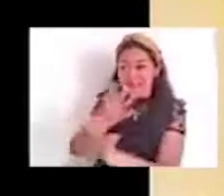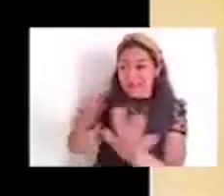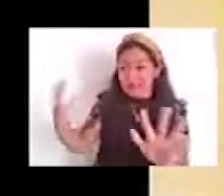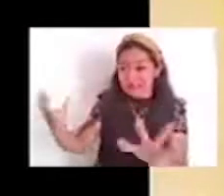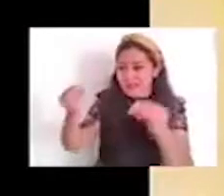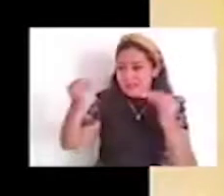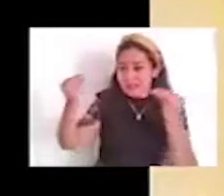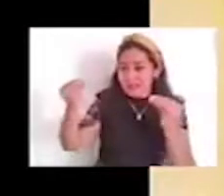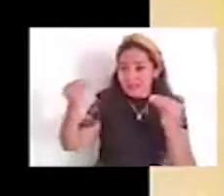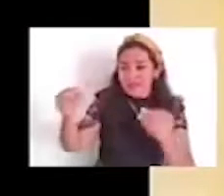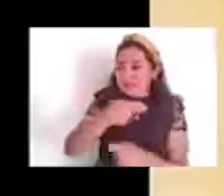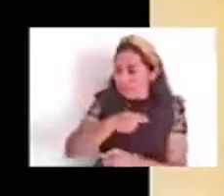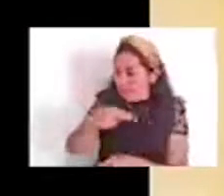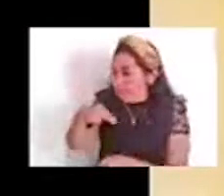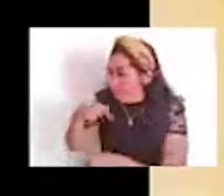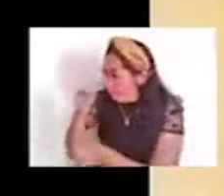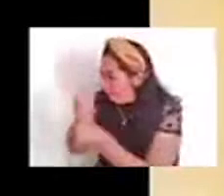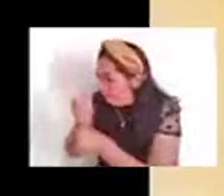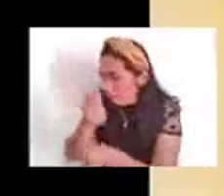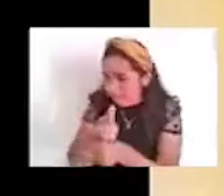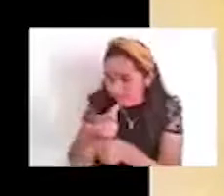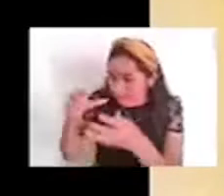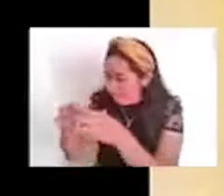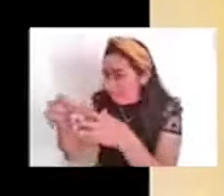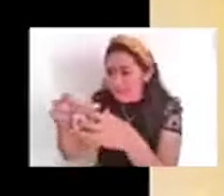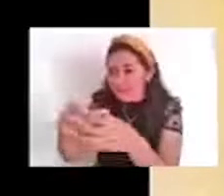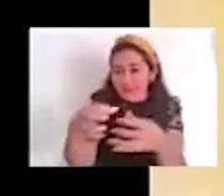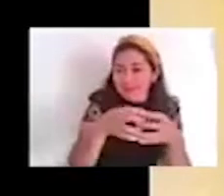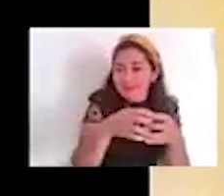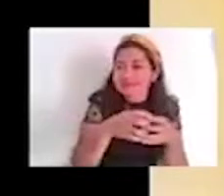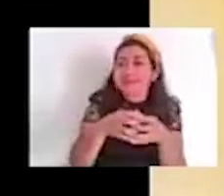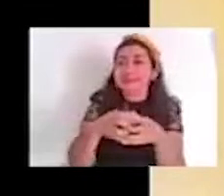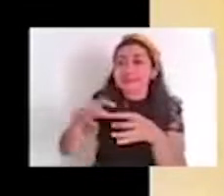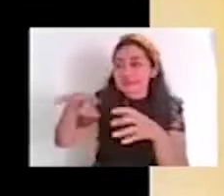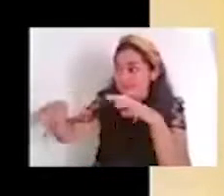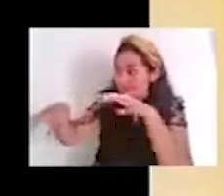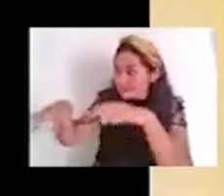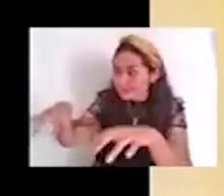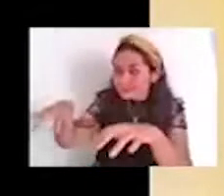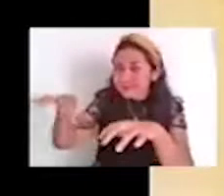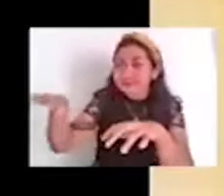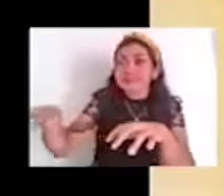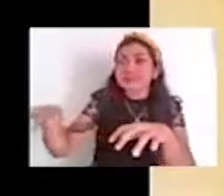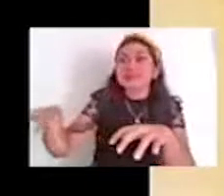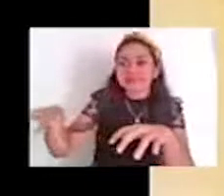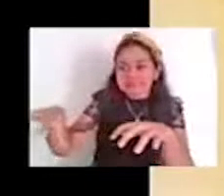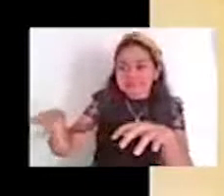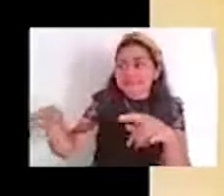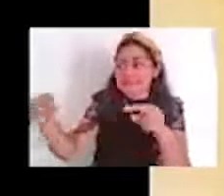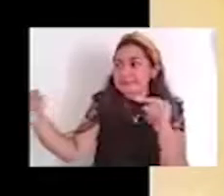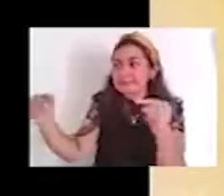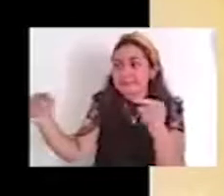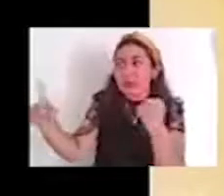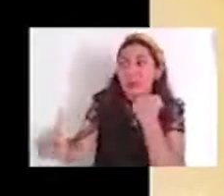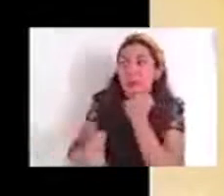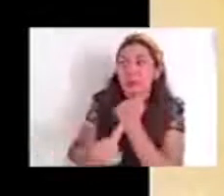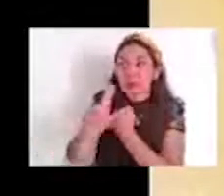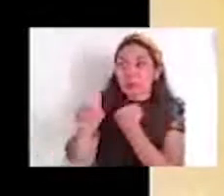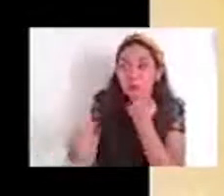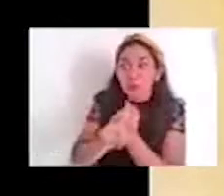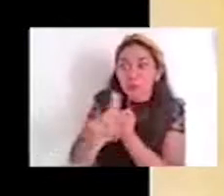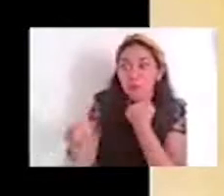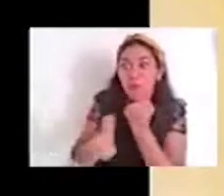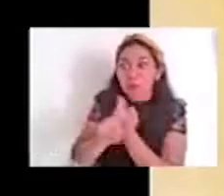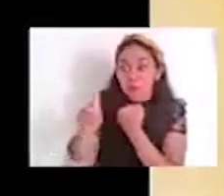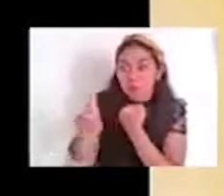de las etnias que están entablando una situación de conflicto o beligerante con la